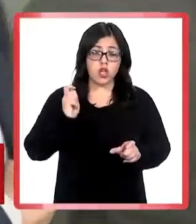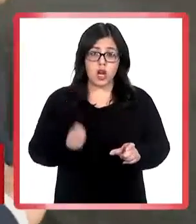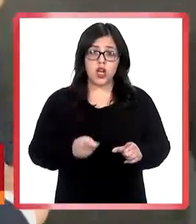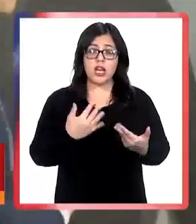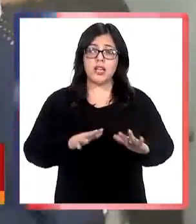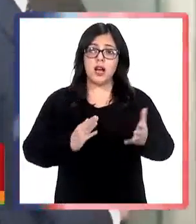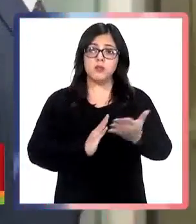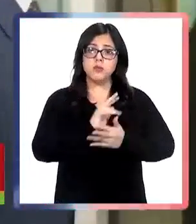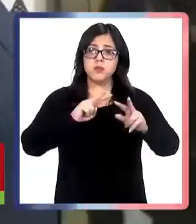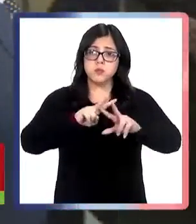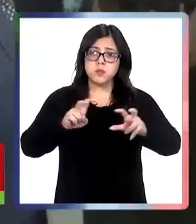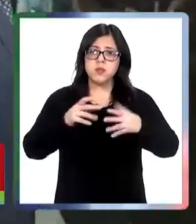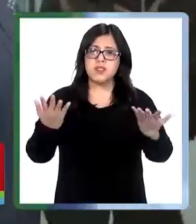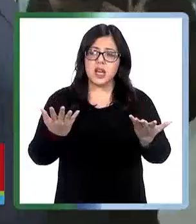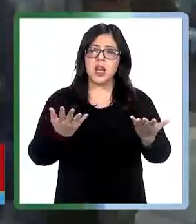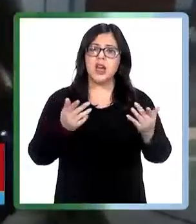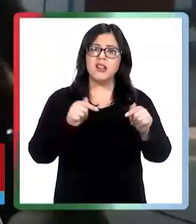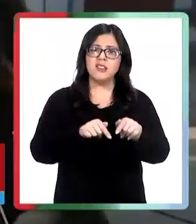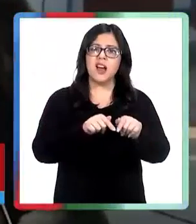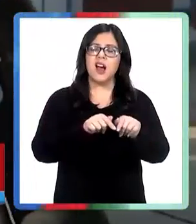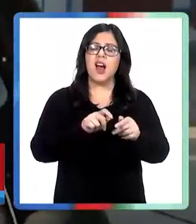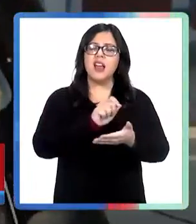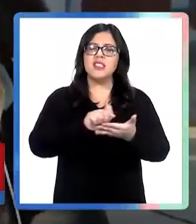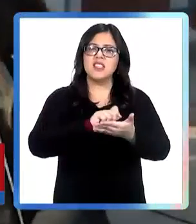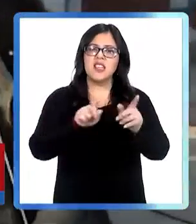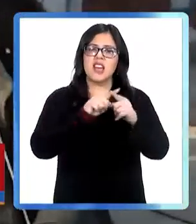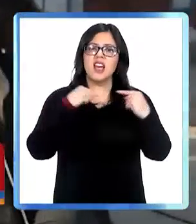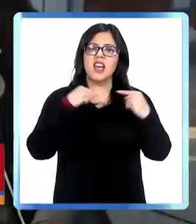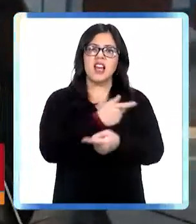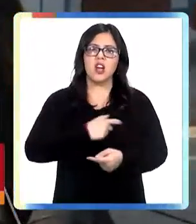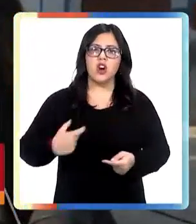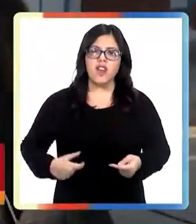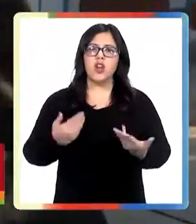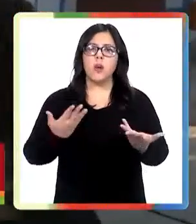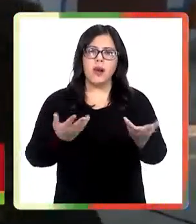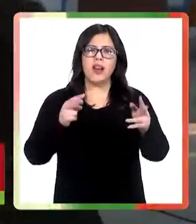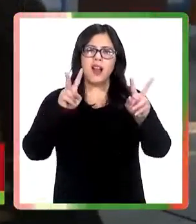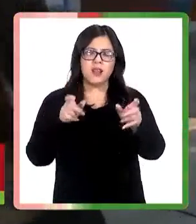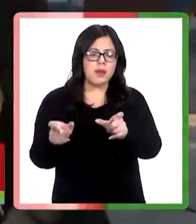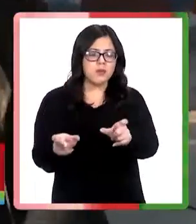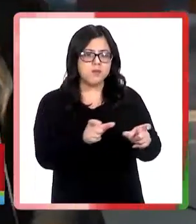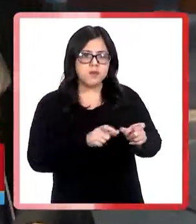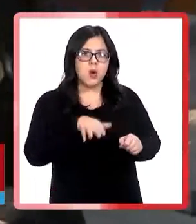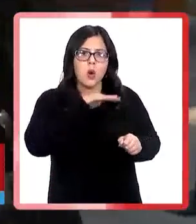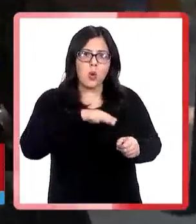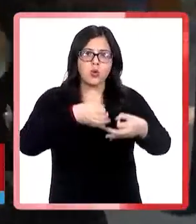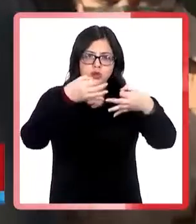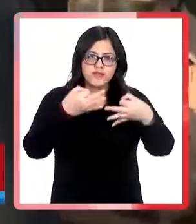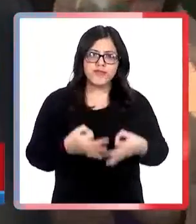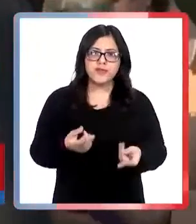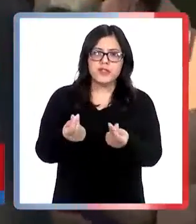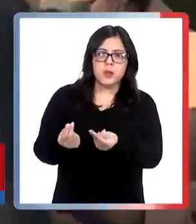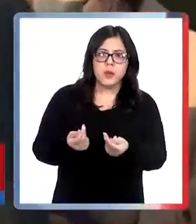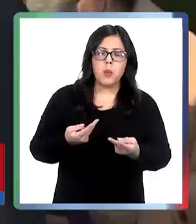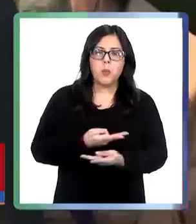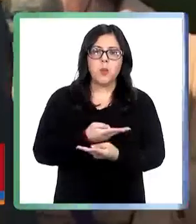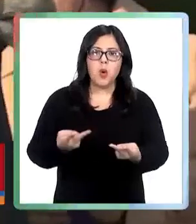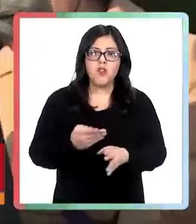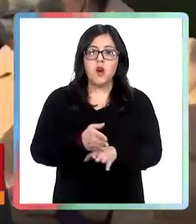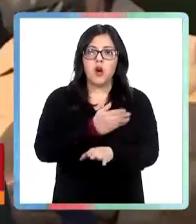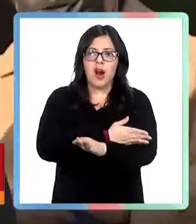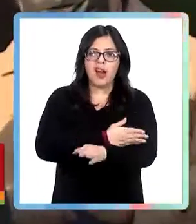La Contraloría inició una investigación a la Secretaría General de Gobierno para fiscalizar el uso correcto de recursos públicos en el periodo previo al